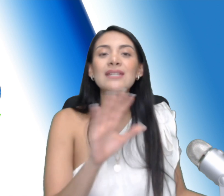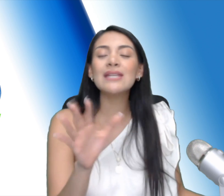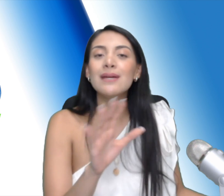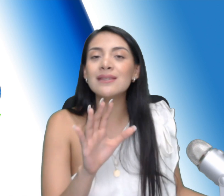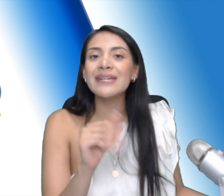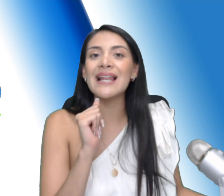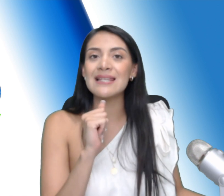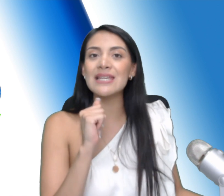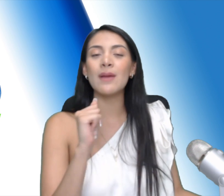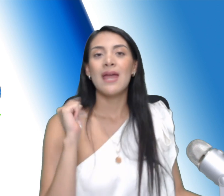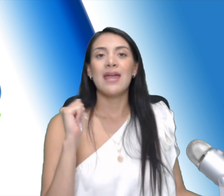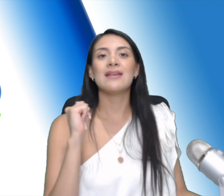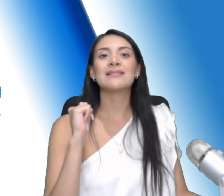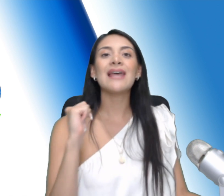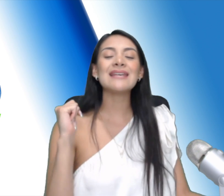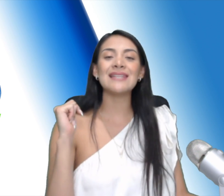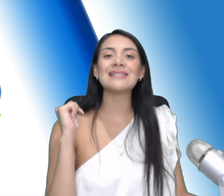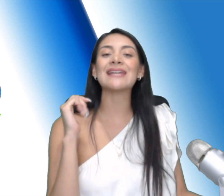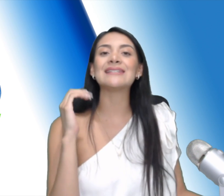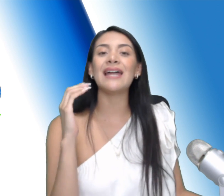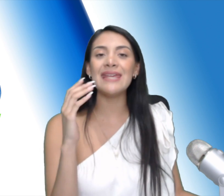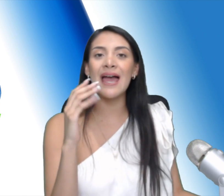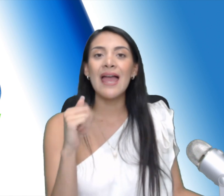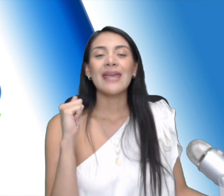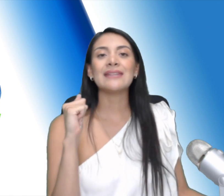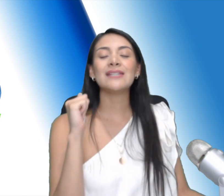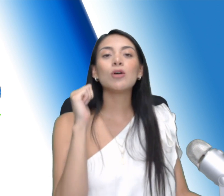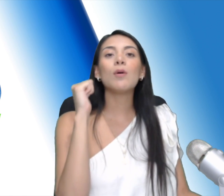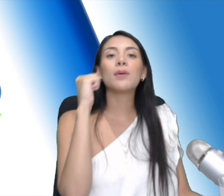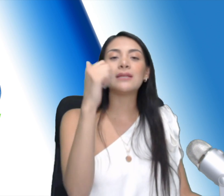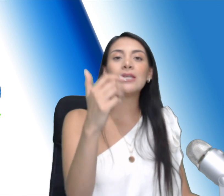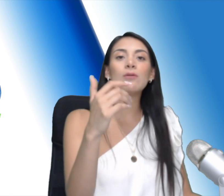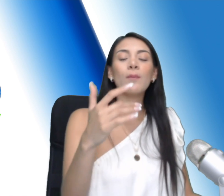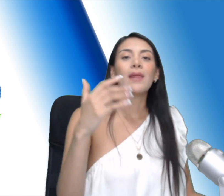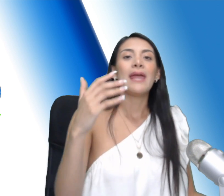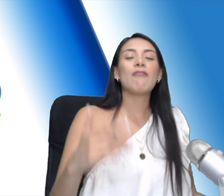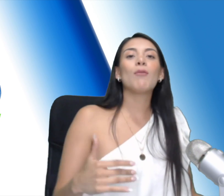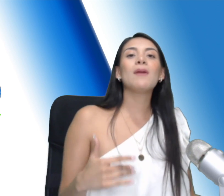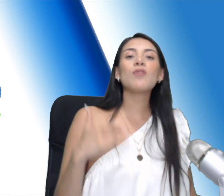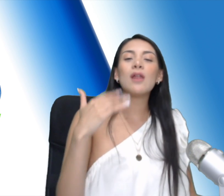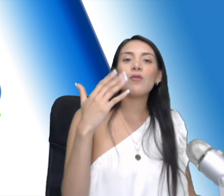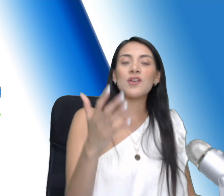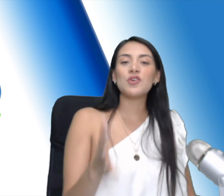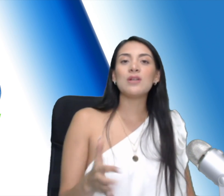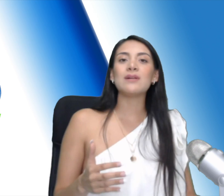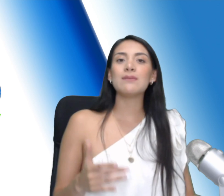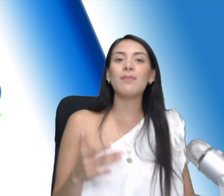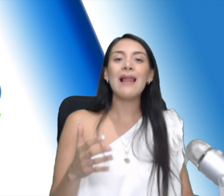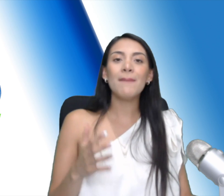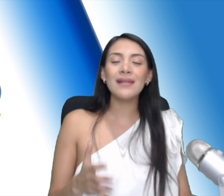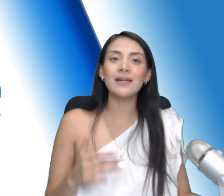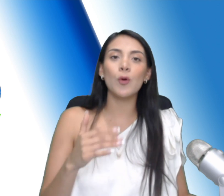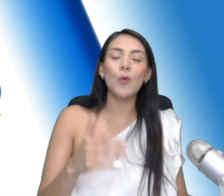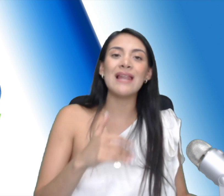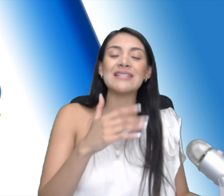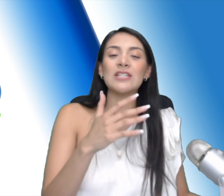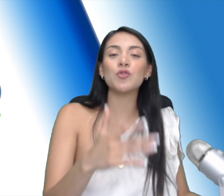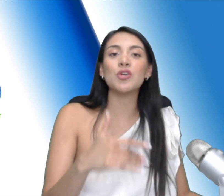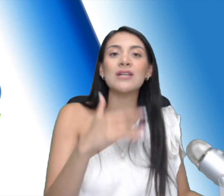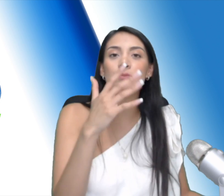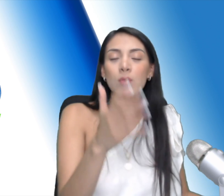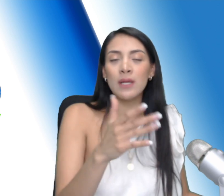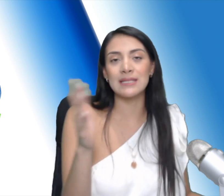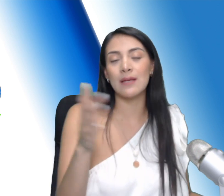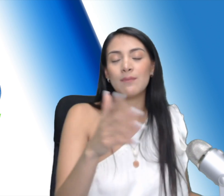independientemente que la SEP eh sea esta secretaría que tiene como objetivo el fomento a la educación y principalmente regula las